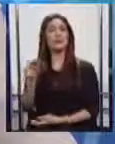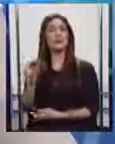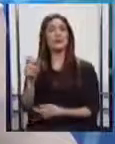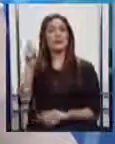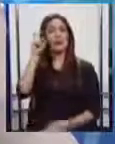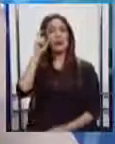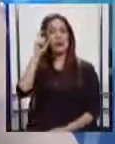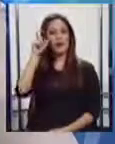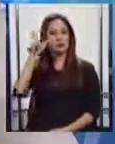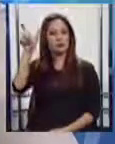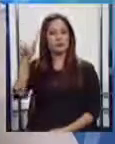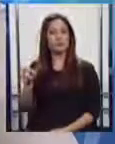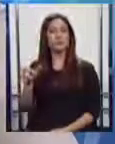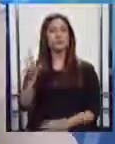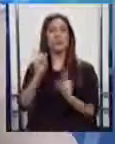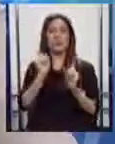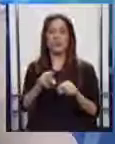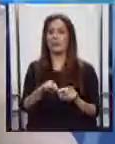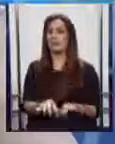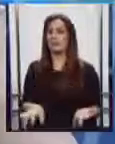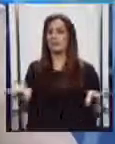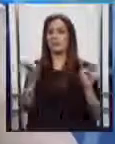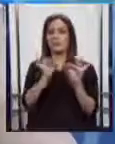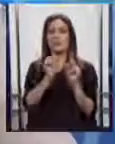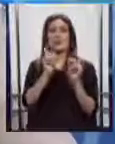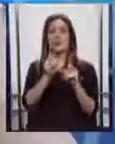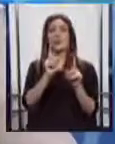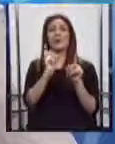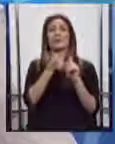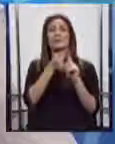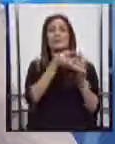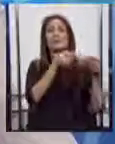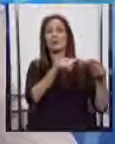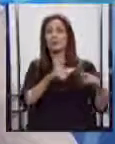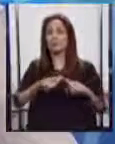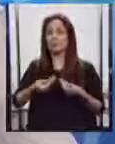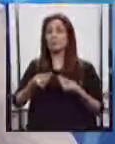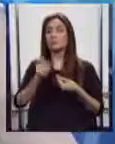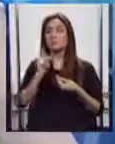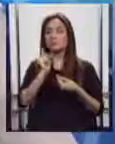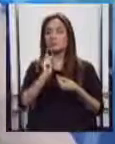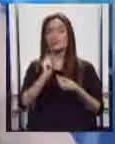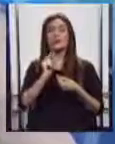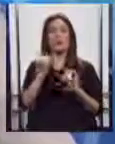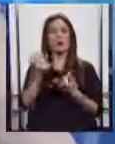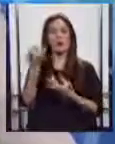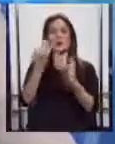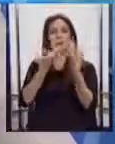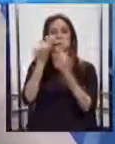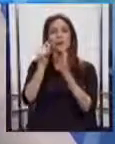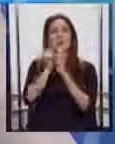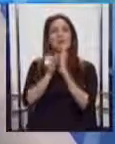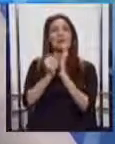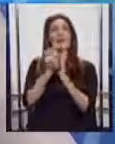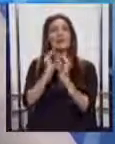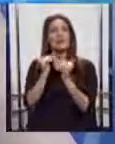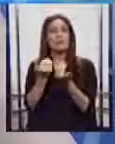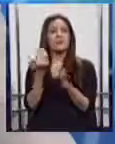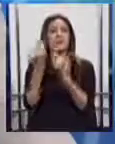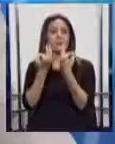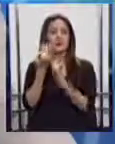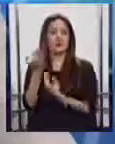Guillermo Lasso debe pasar necesariamente por el filtro de la Corte Constitucional. Fabricio Vela nos ofrece los detalles en el siguiente